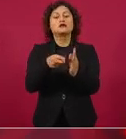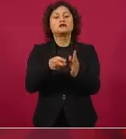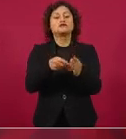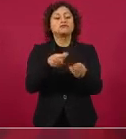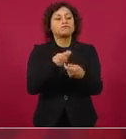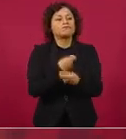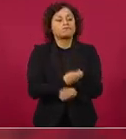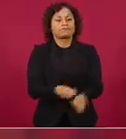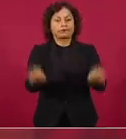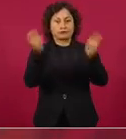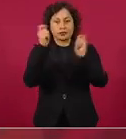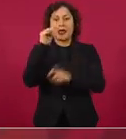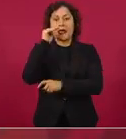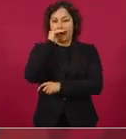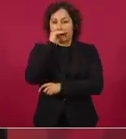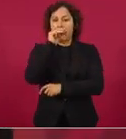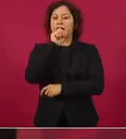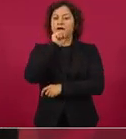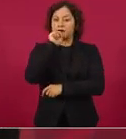distribuyendo de manera gratuita.